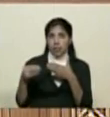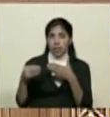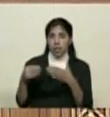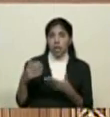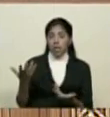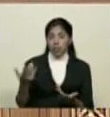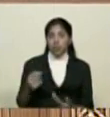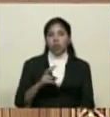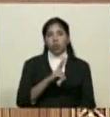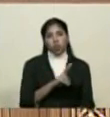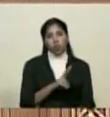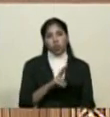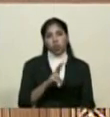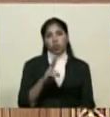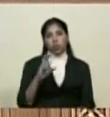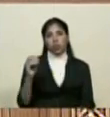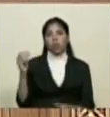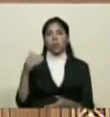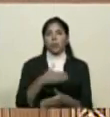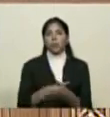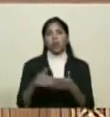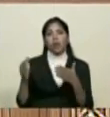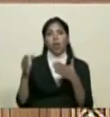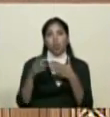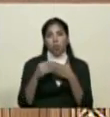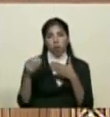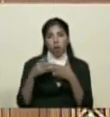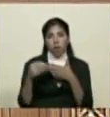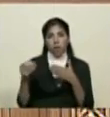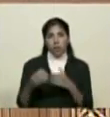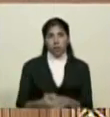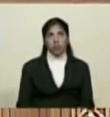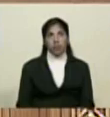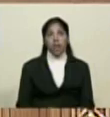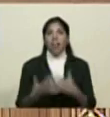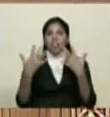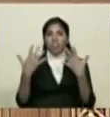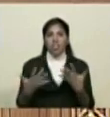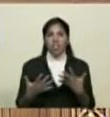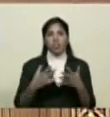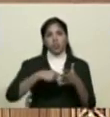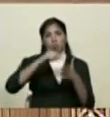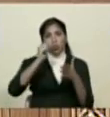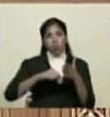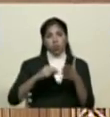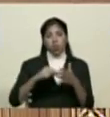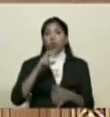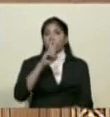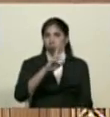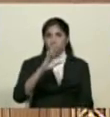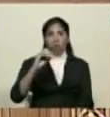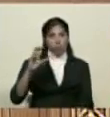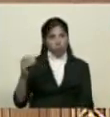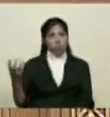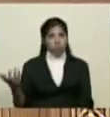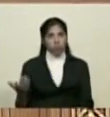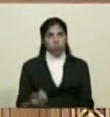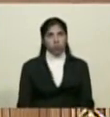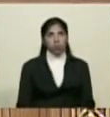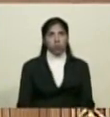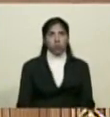200 millones de dólares en 10 contratos, visto como desfalco, son 200 millones de dólares. ¿Cuántos serán